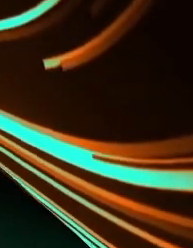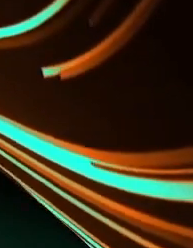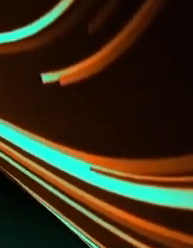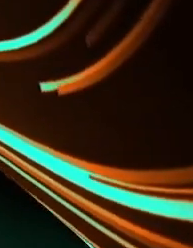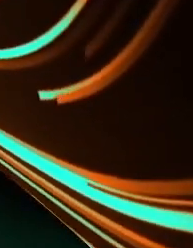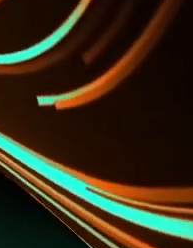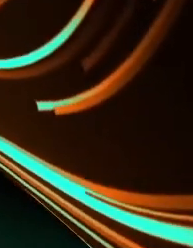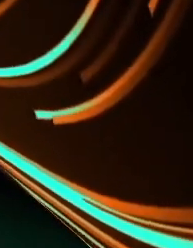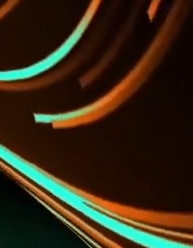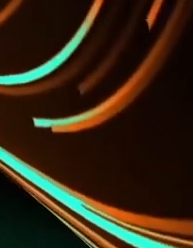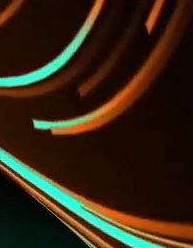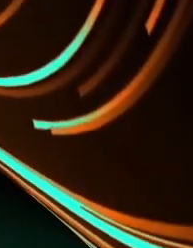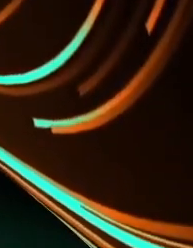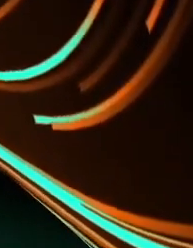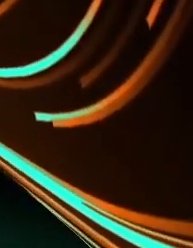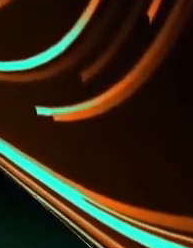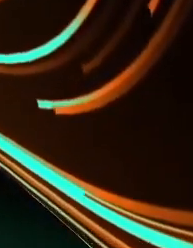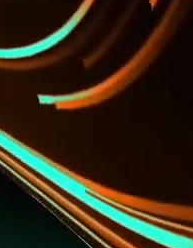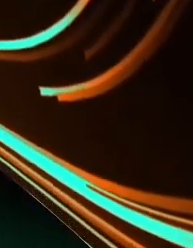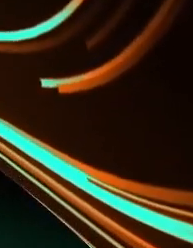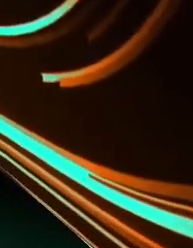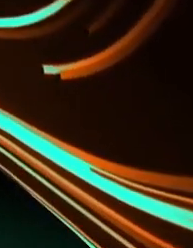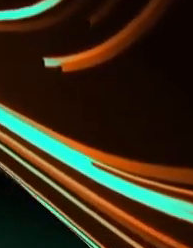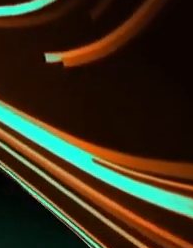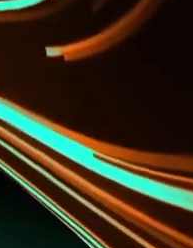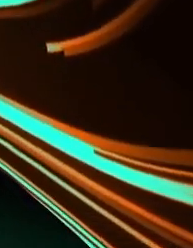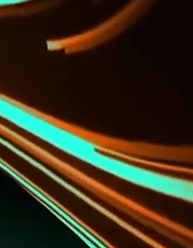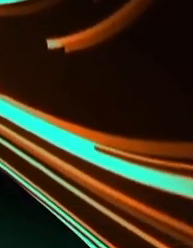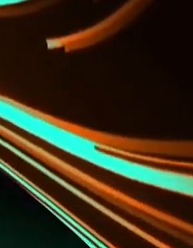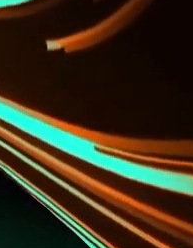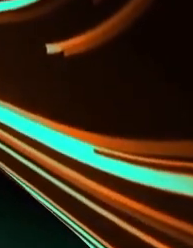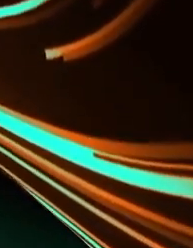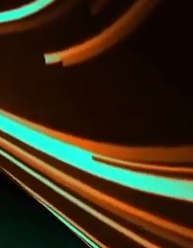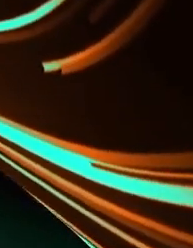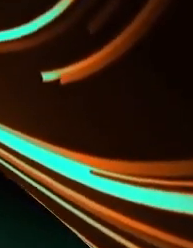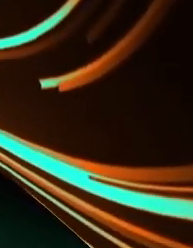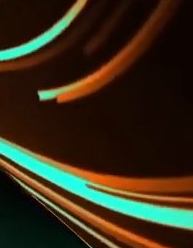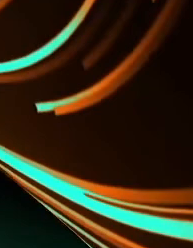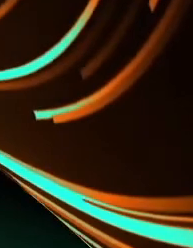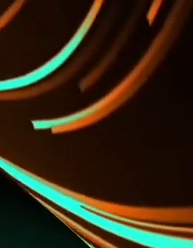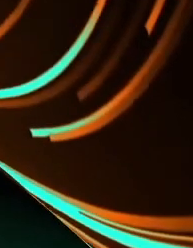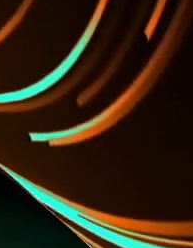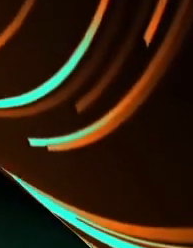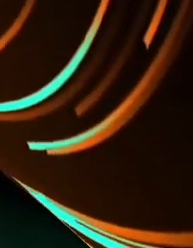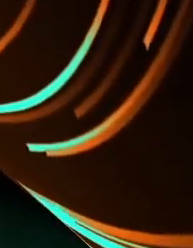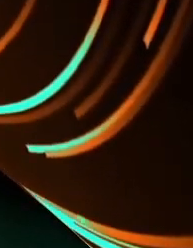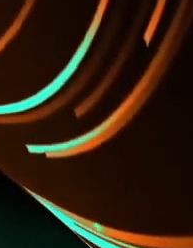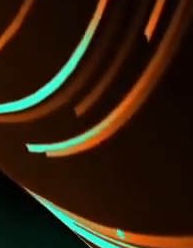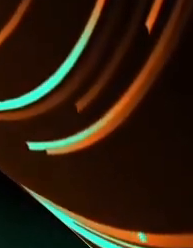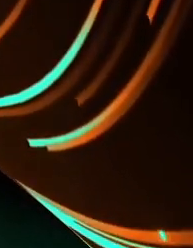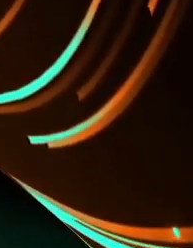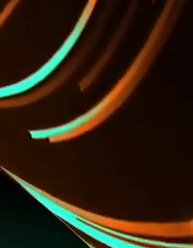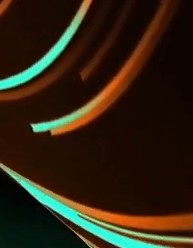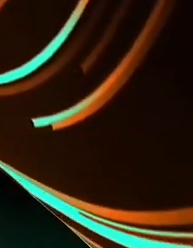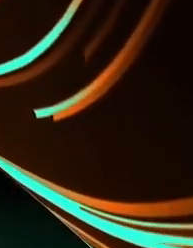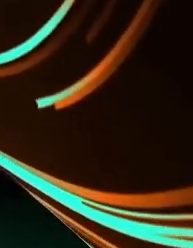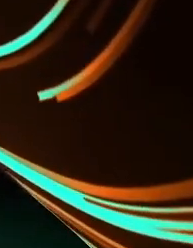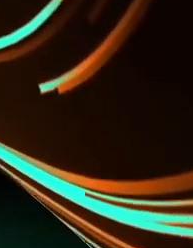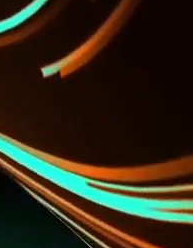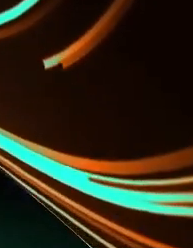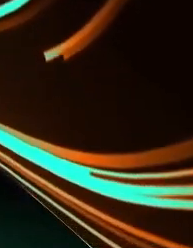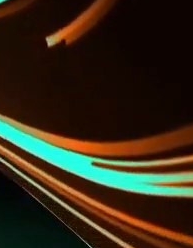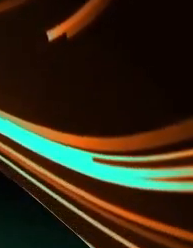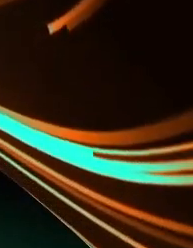estar impactando y teniendo una salinidad mayor a la salinidad normal del mar. Vamos a decir